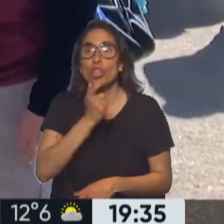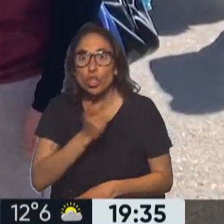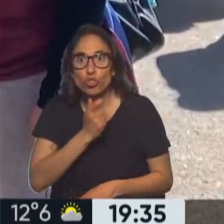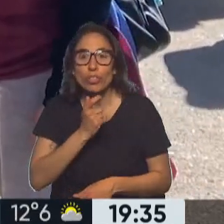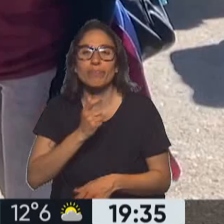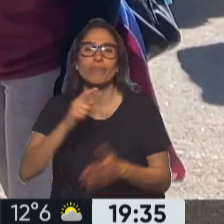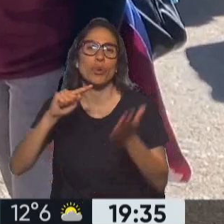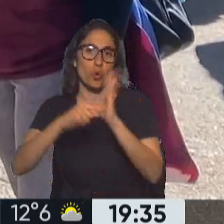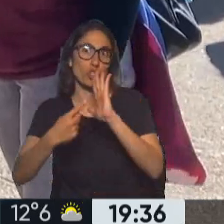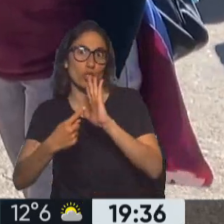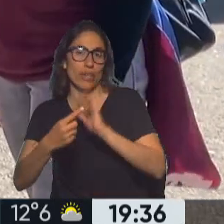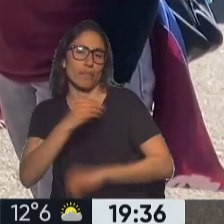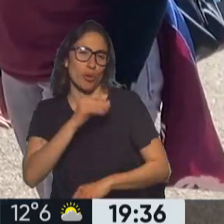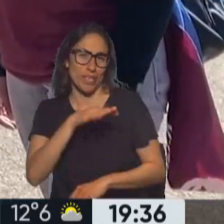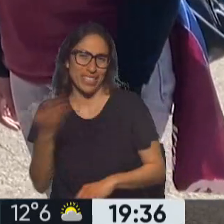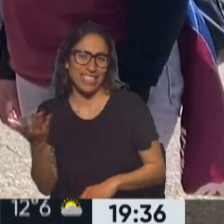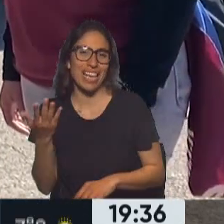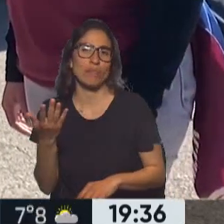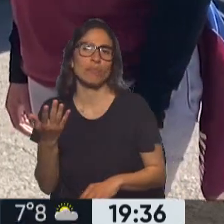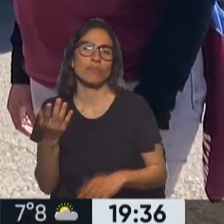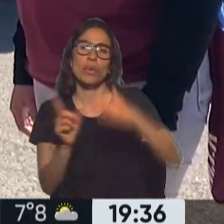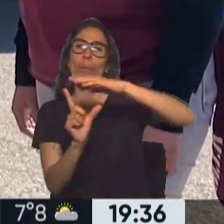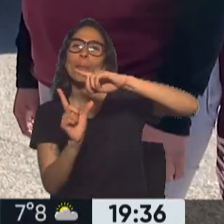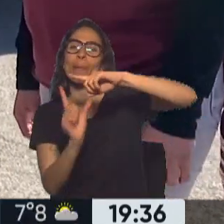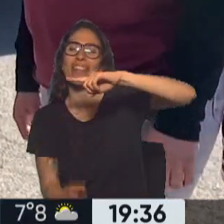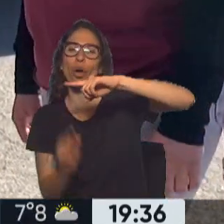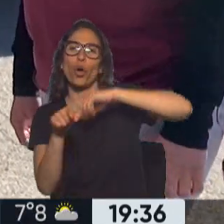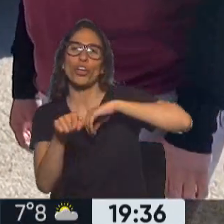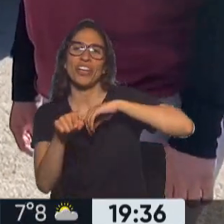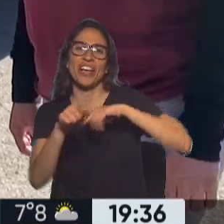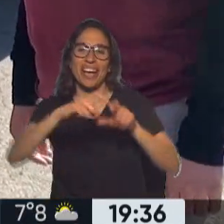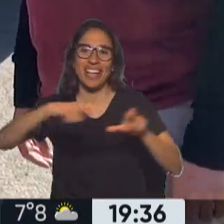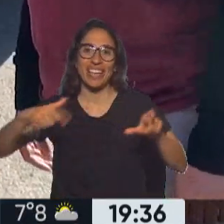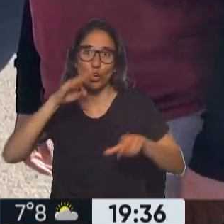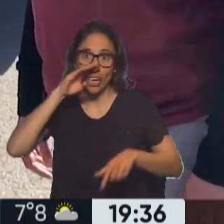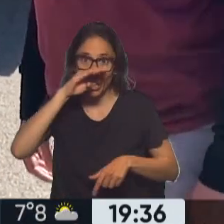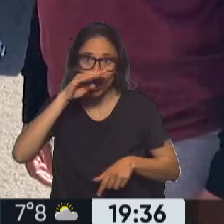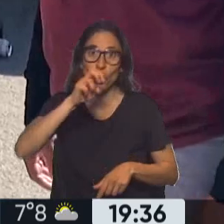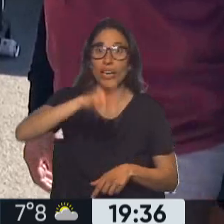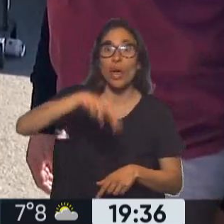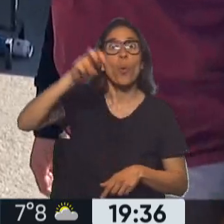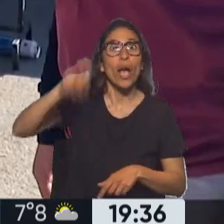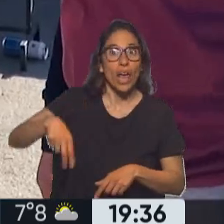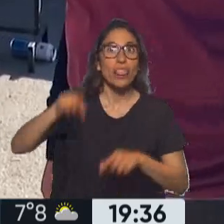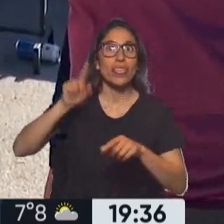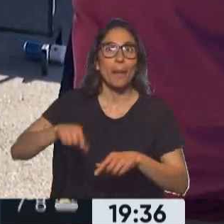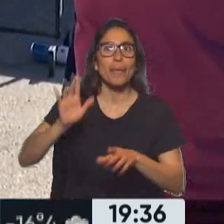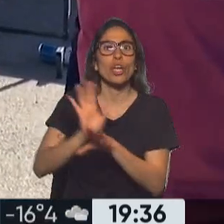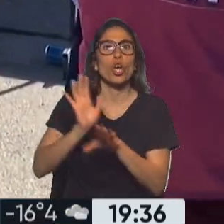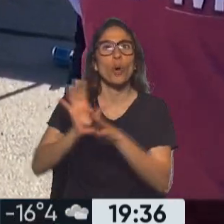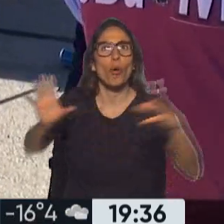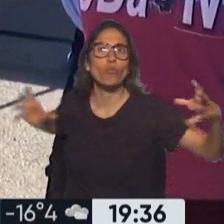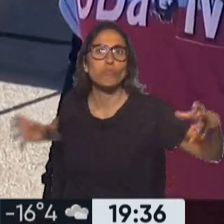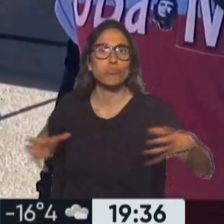acá en la Patagonia está Río Negro, lógicamente, Neuquén. No es el primer encuentro y todo lo que traemos para vender es lo que